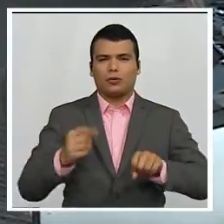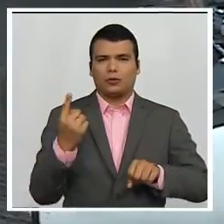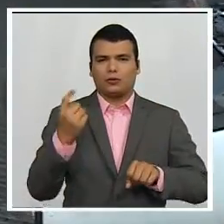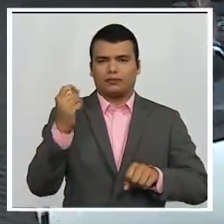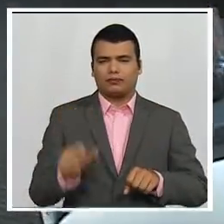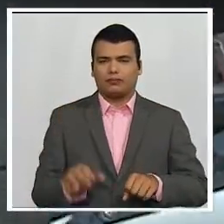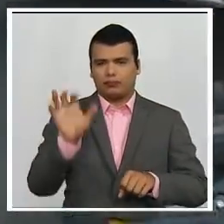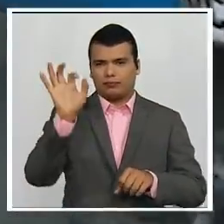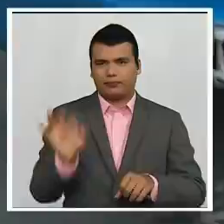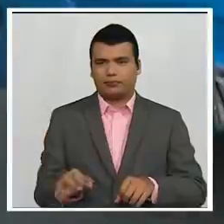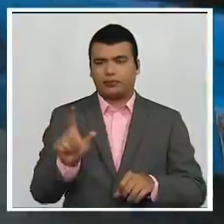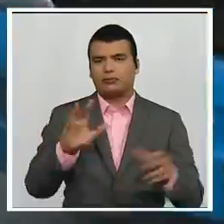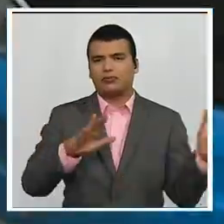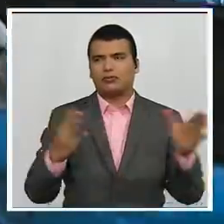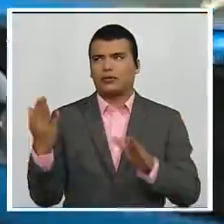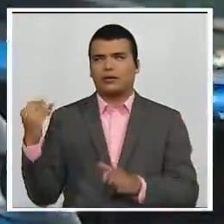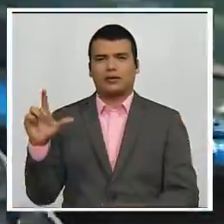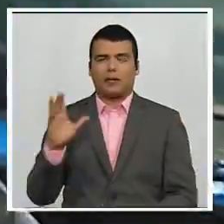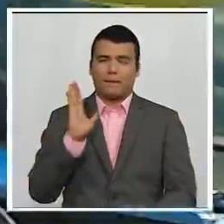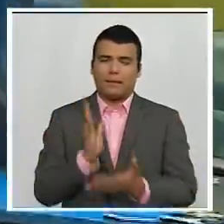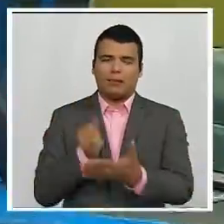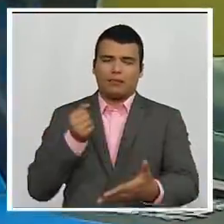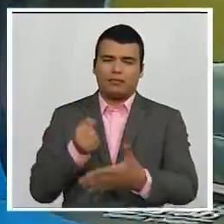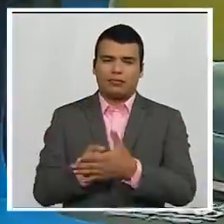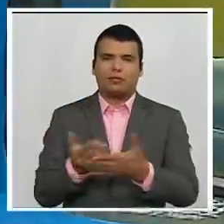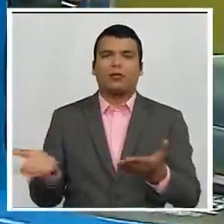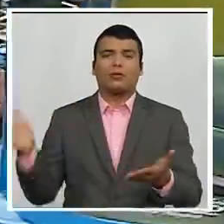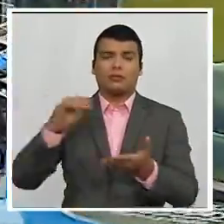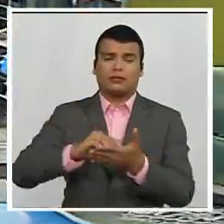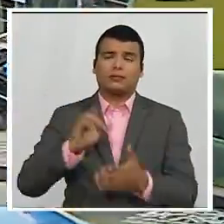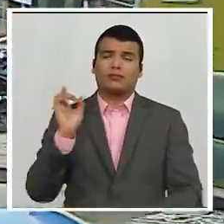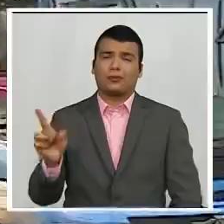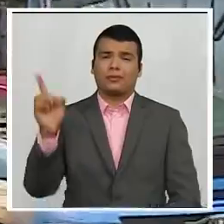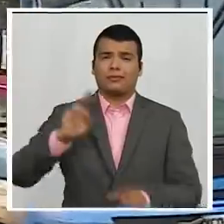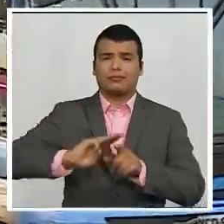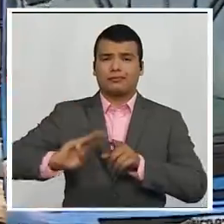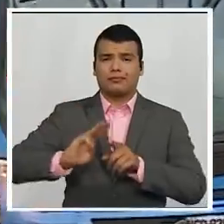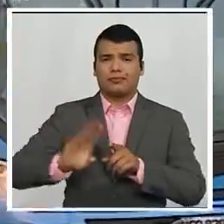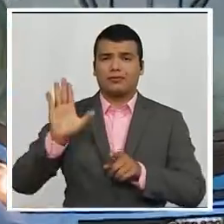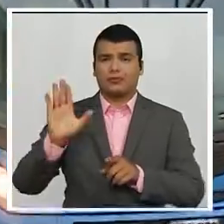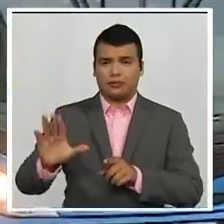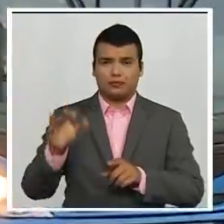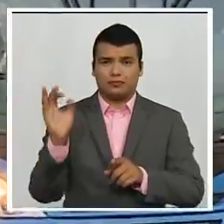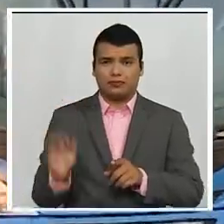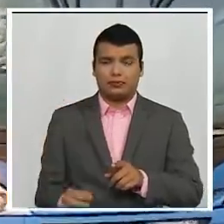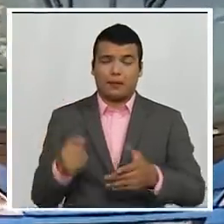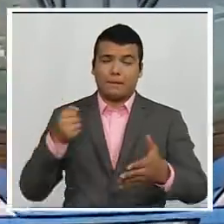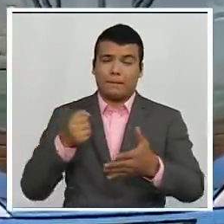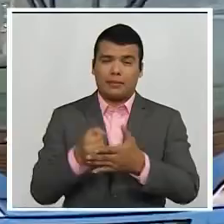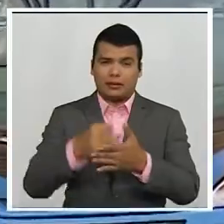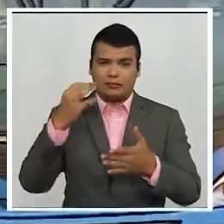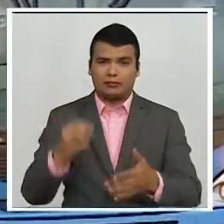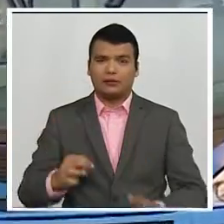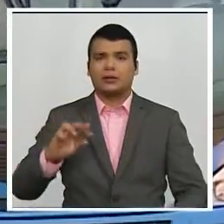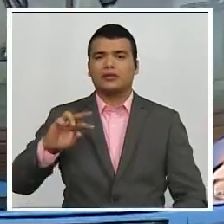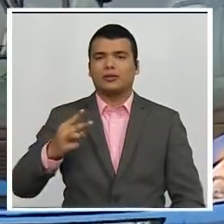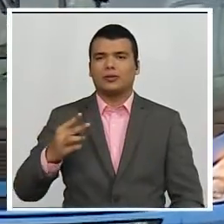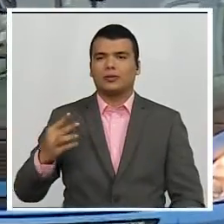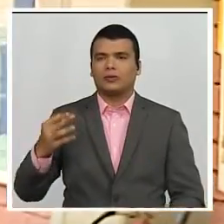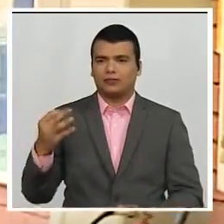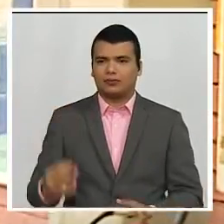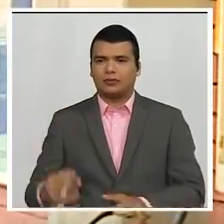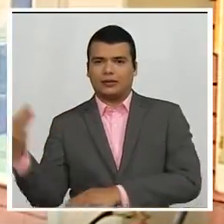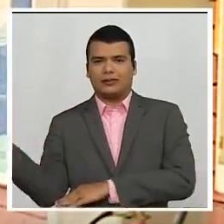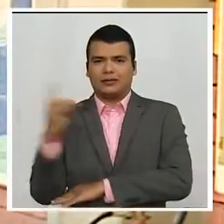el saldo que dejó el accidente del pasado lunes donde se vio nuevamente involucrado el articulado del mío este accidente fue el segundo del día del año